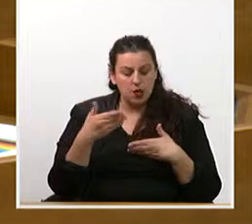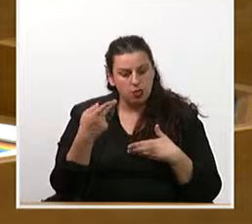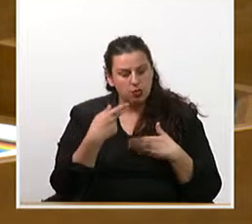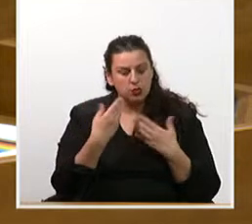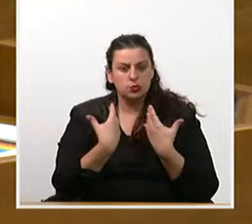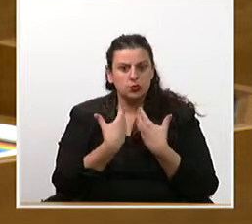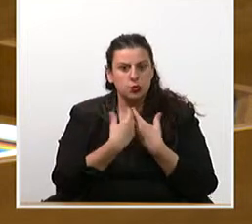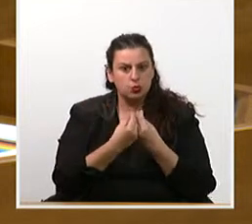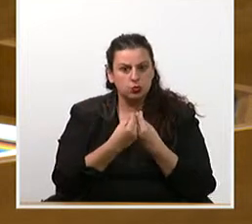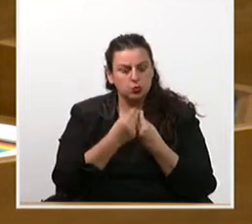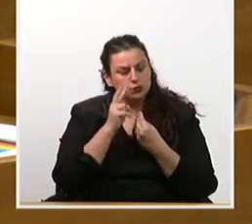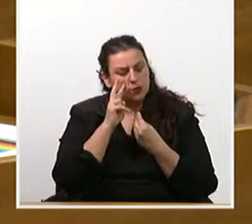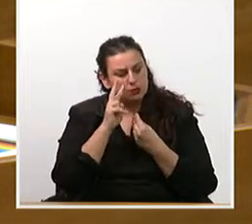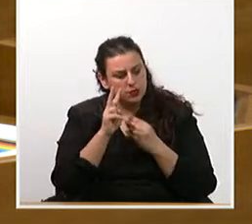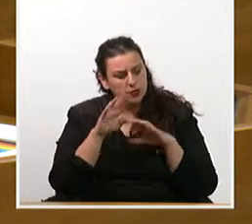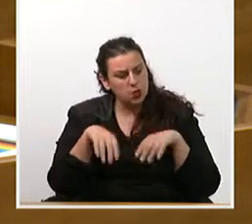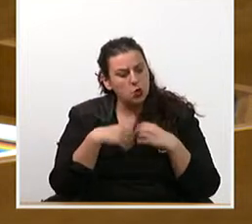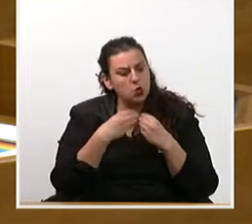entrevista